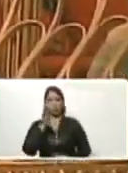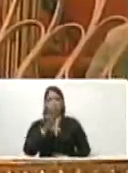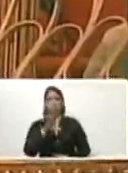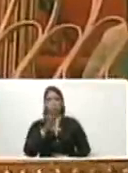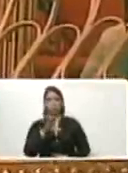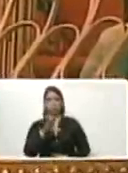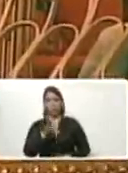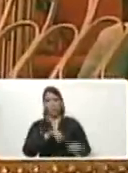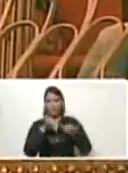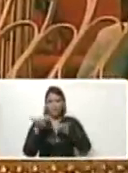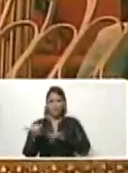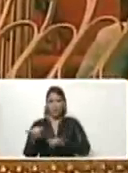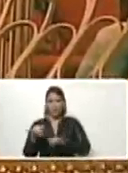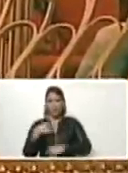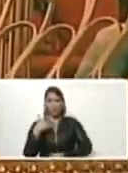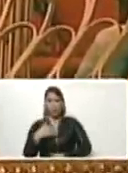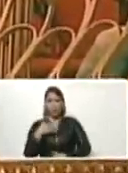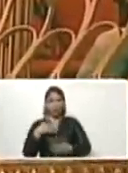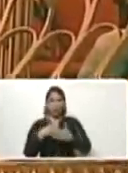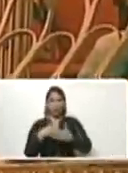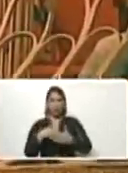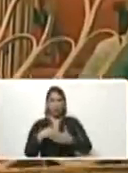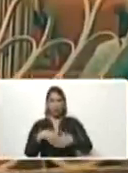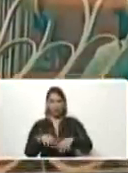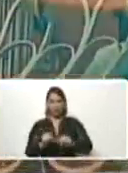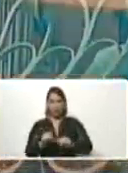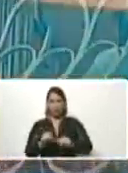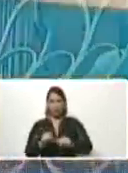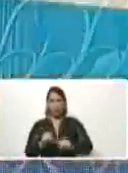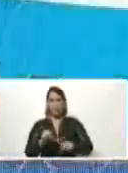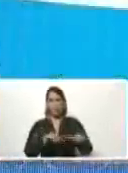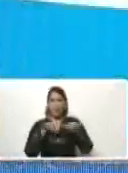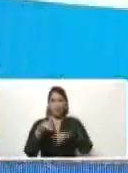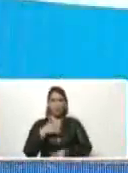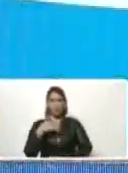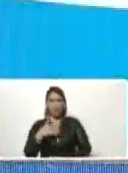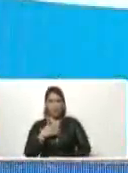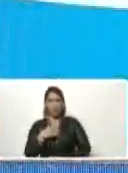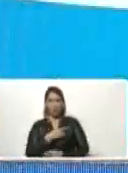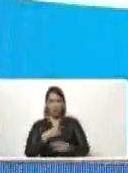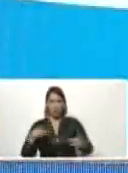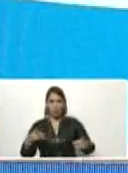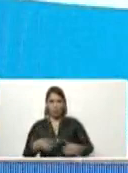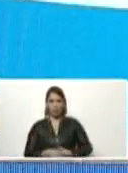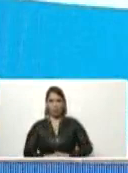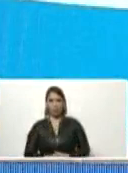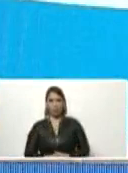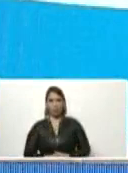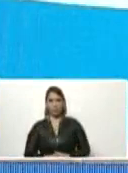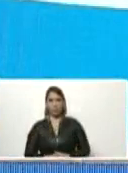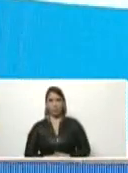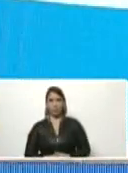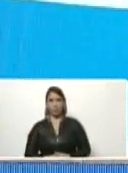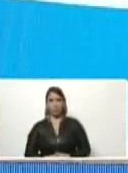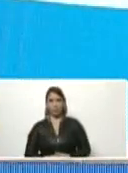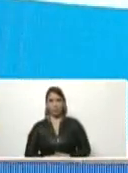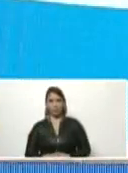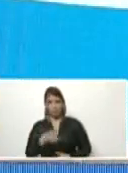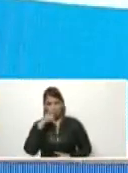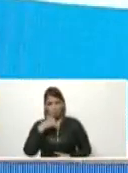mismo sentimiento anticolonialista, el mismo sentimiento de dignidad. ¿Podrán los